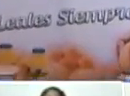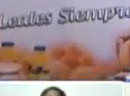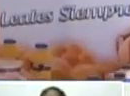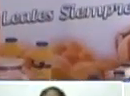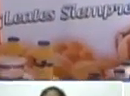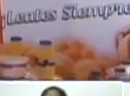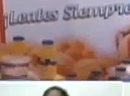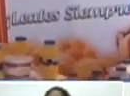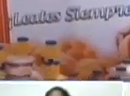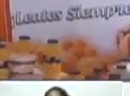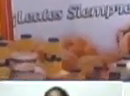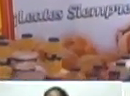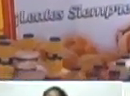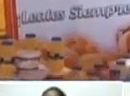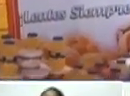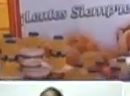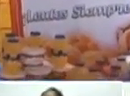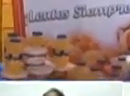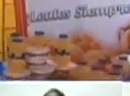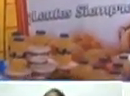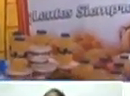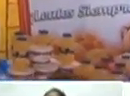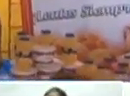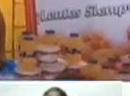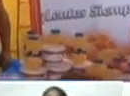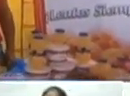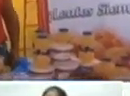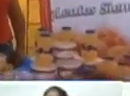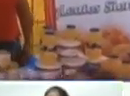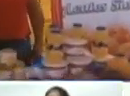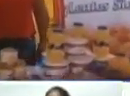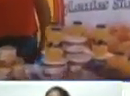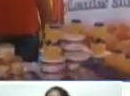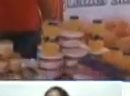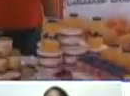tu enemigo cometer errores, déjalo.